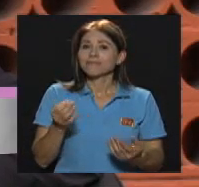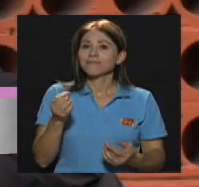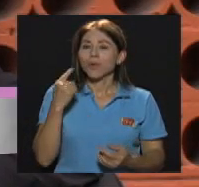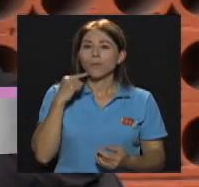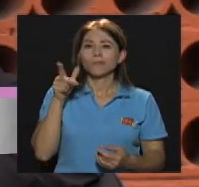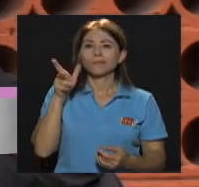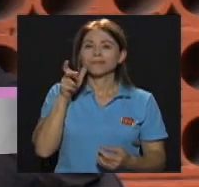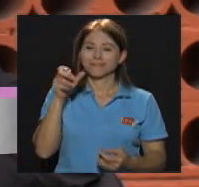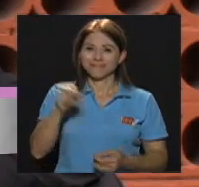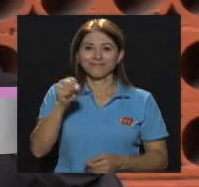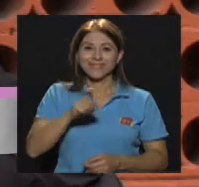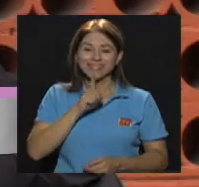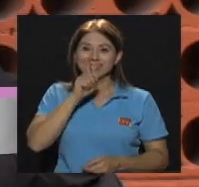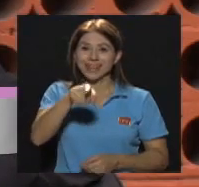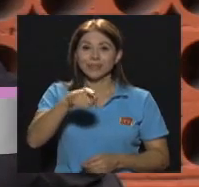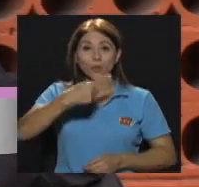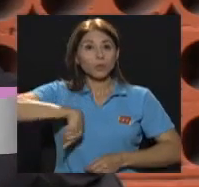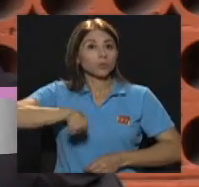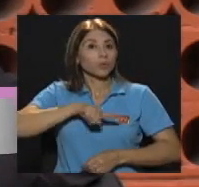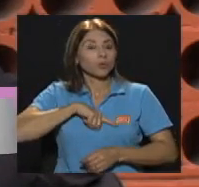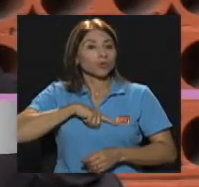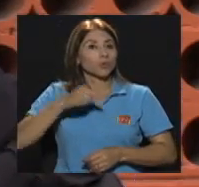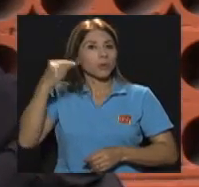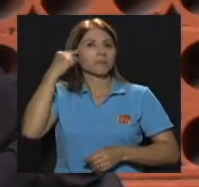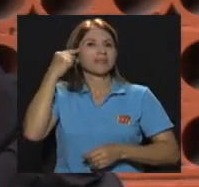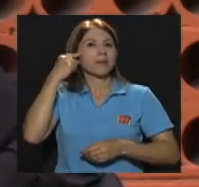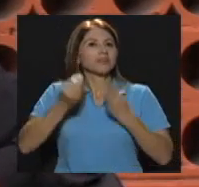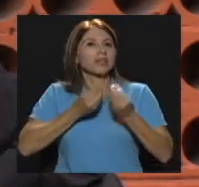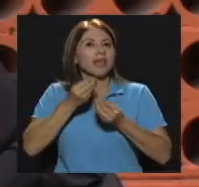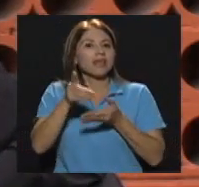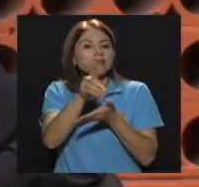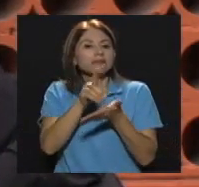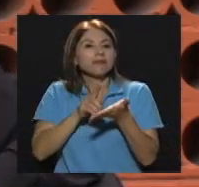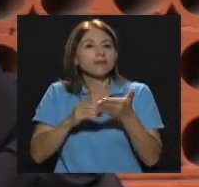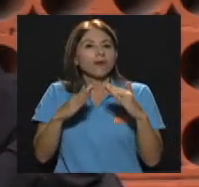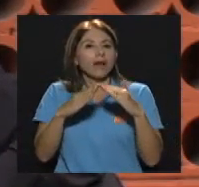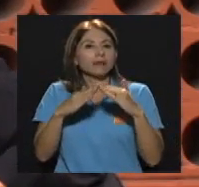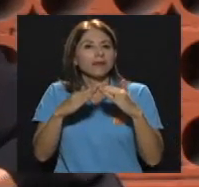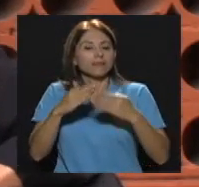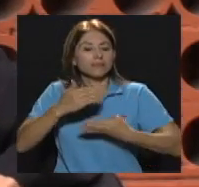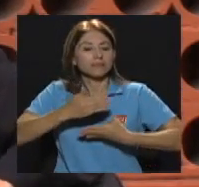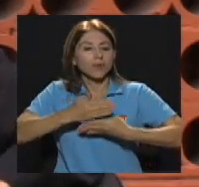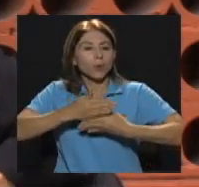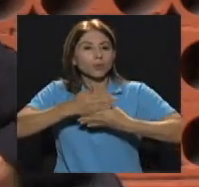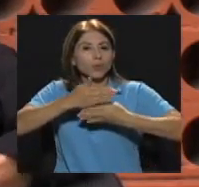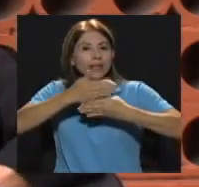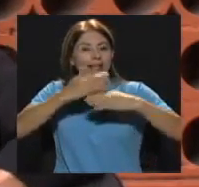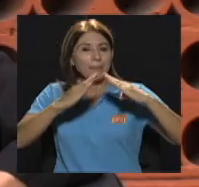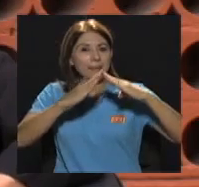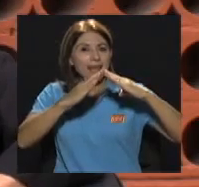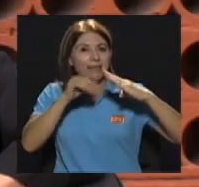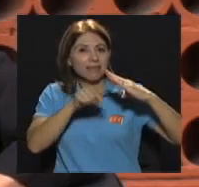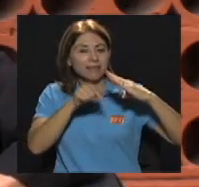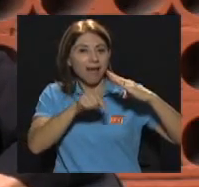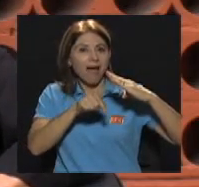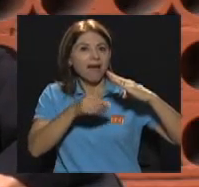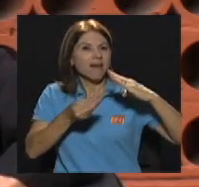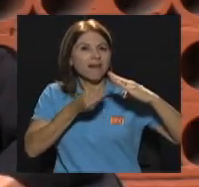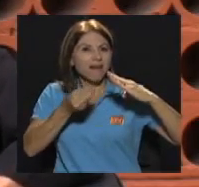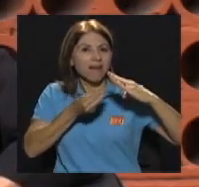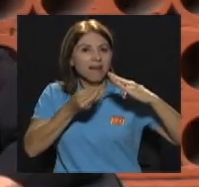efectivamente, nosotros construimos, generalmente, las familias construyen su vivienda o las personas construimos las